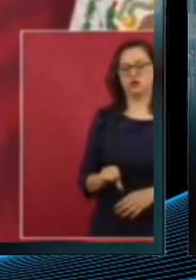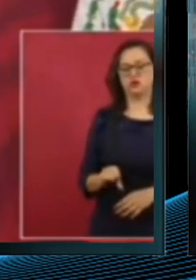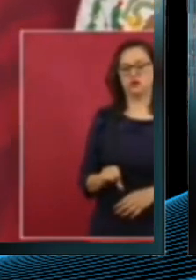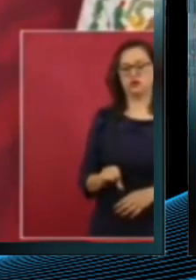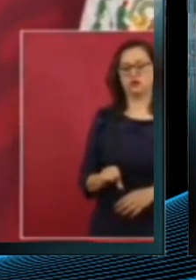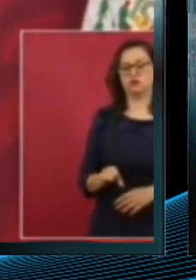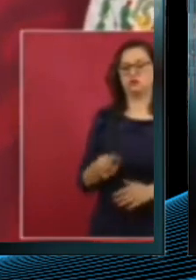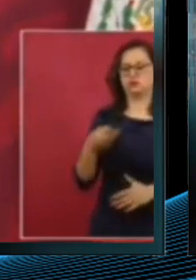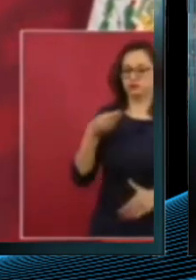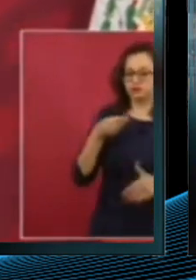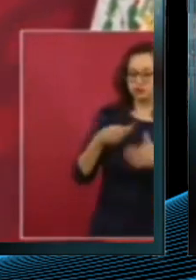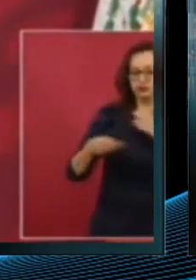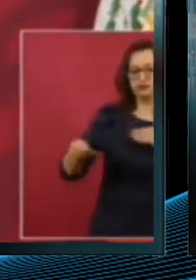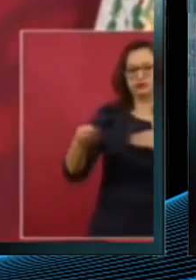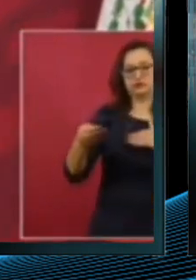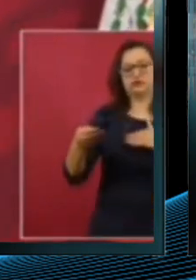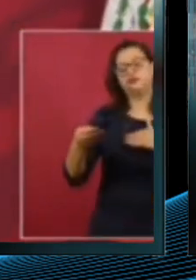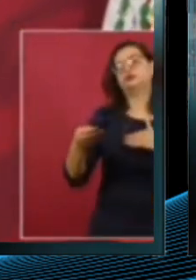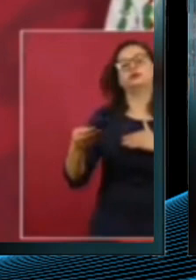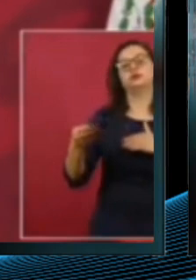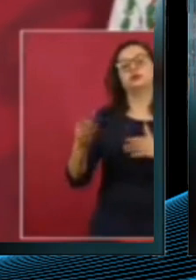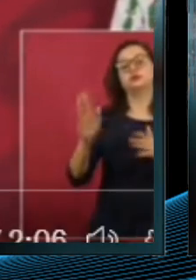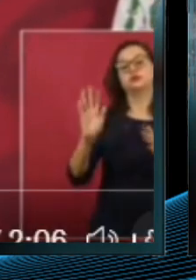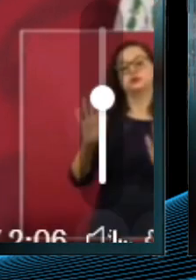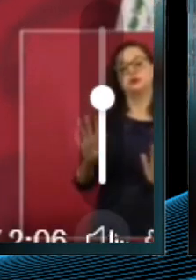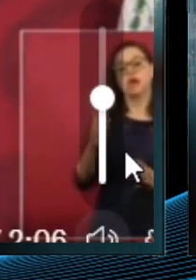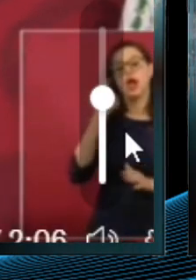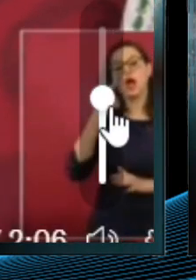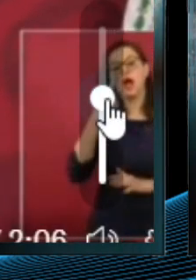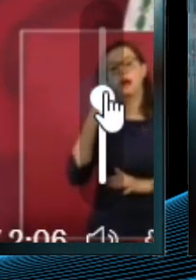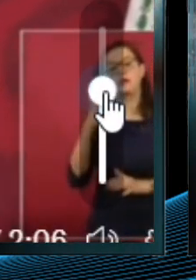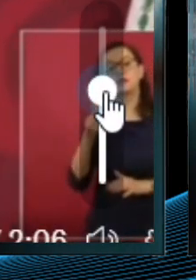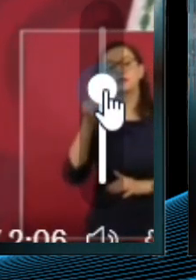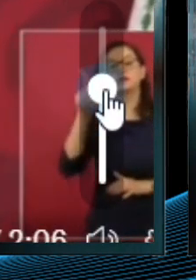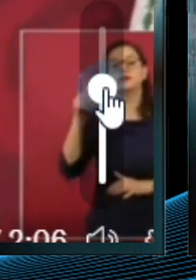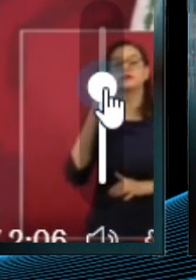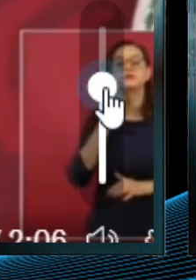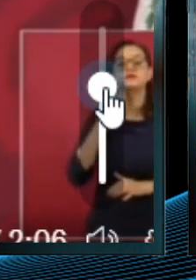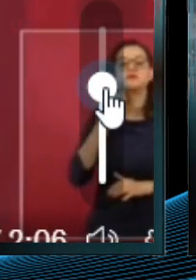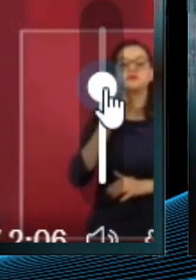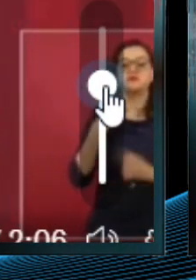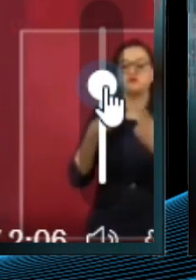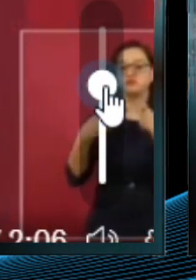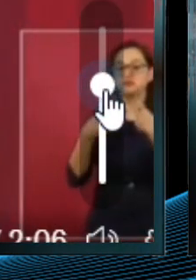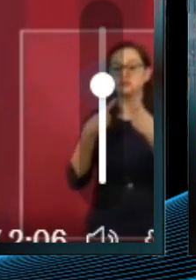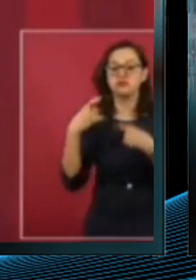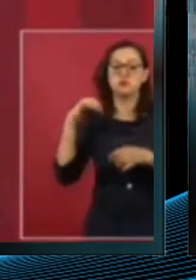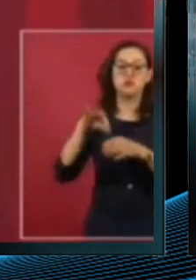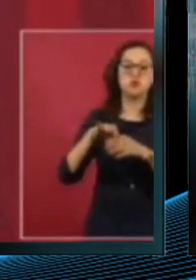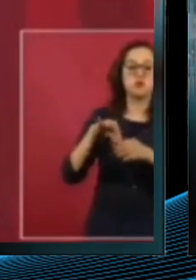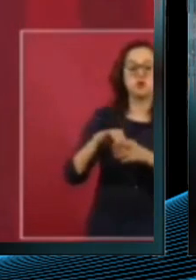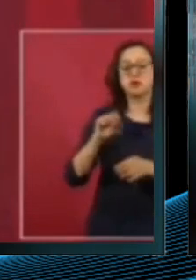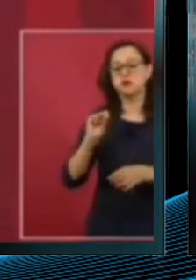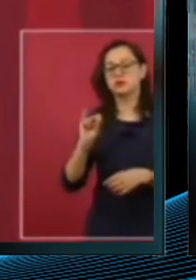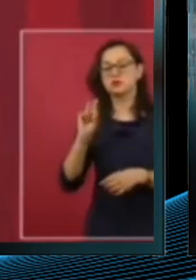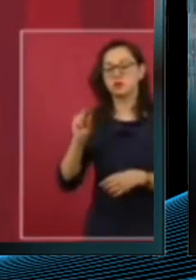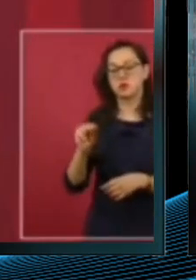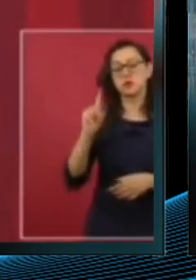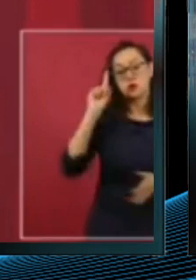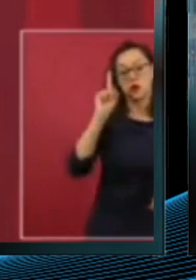si así lo deciden en la Cámara, se va a discutir